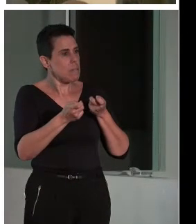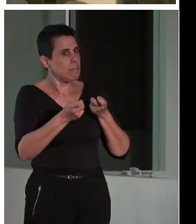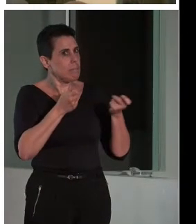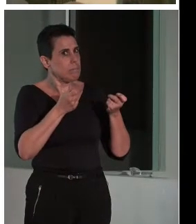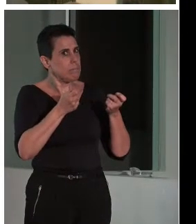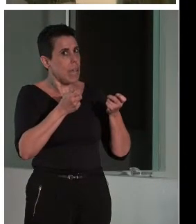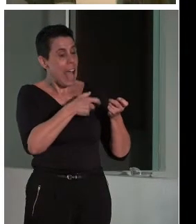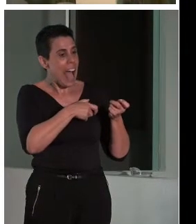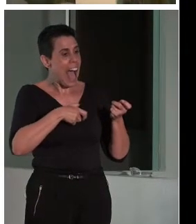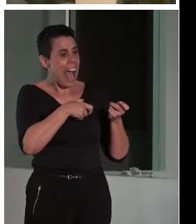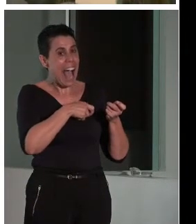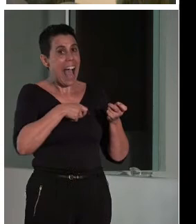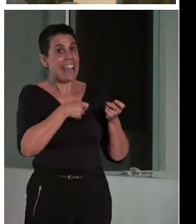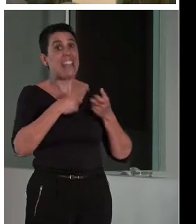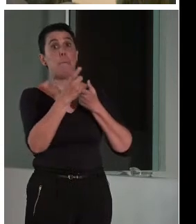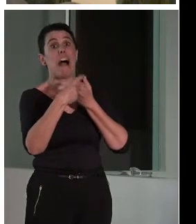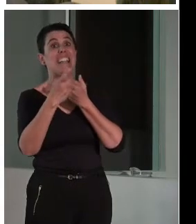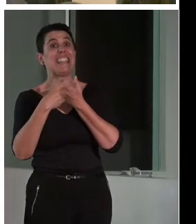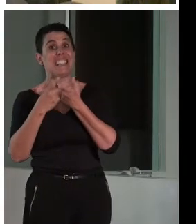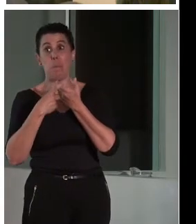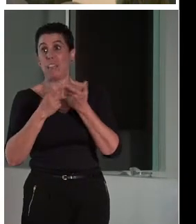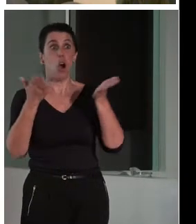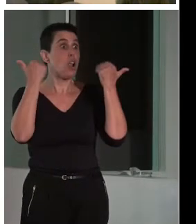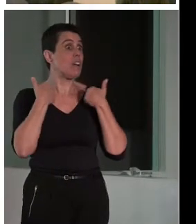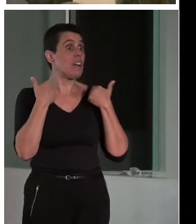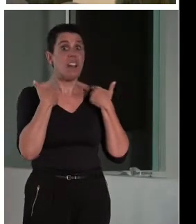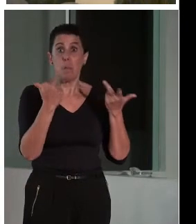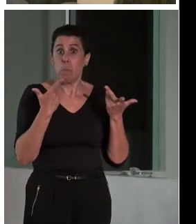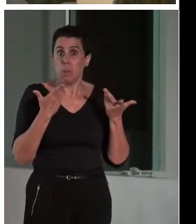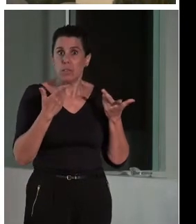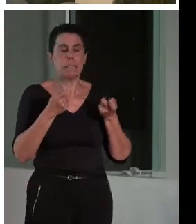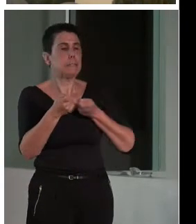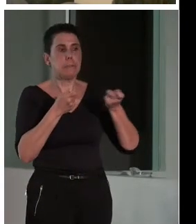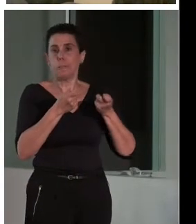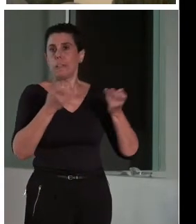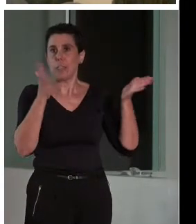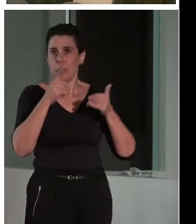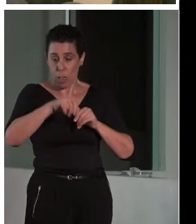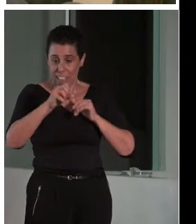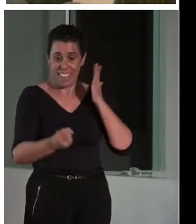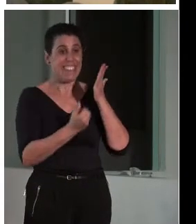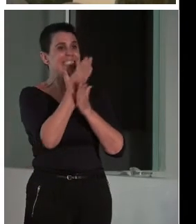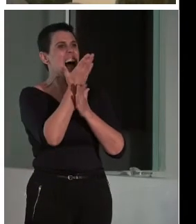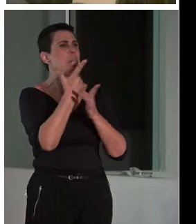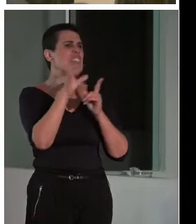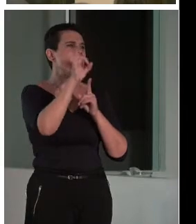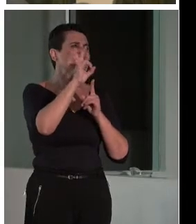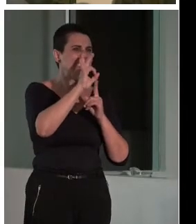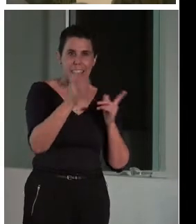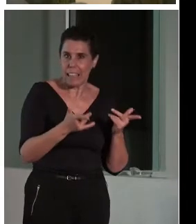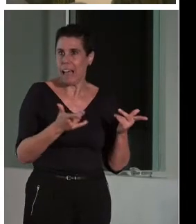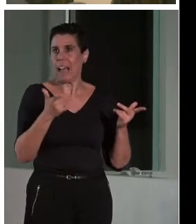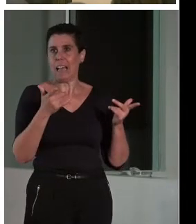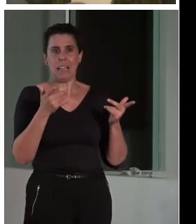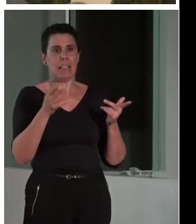los agentes actuantes que tenéis responsabilidades en los sitios esta mañana cuando se comentaba el tema también de las señales de etiqueta se